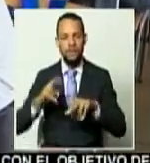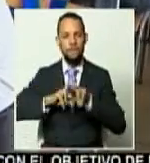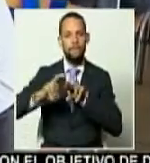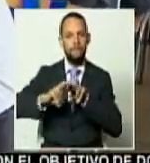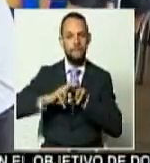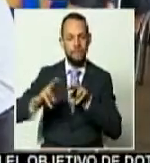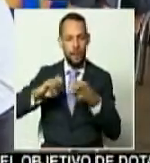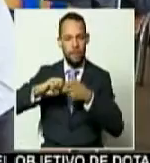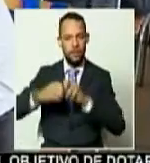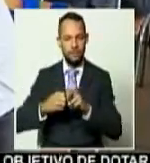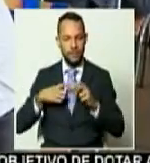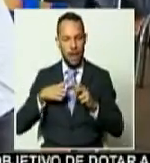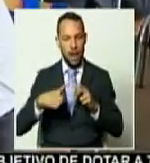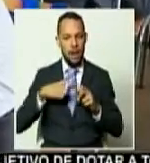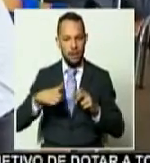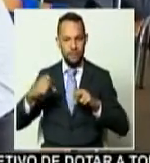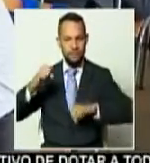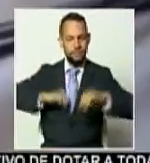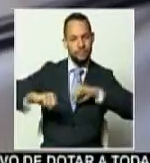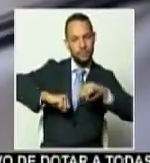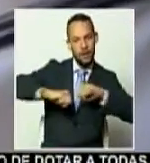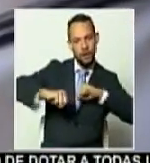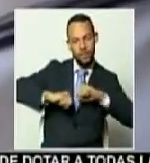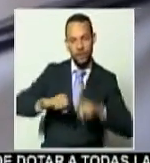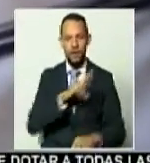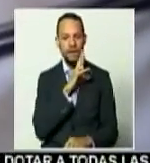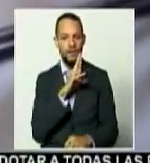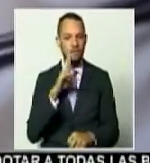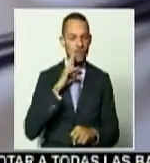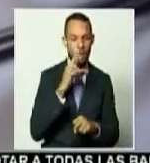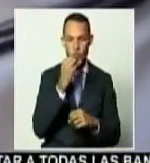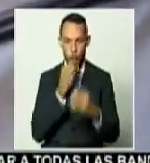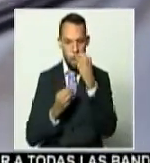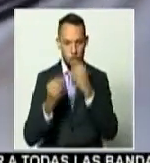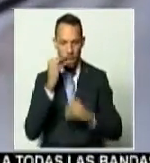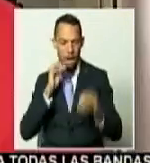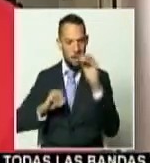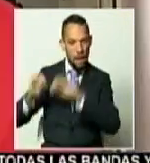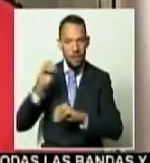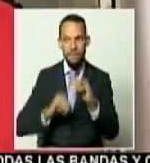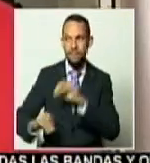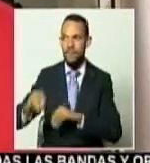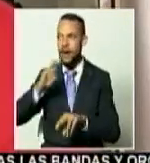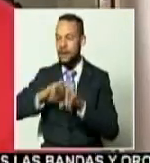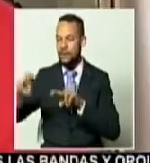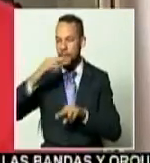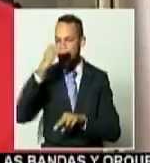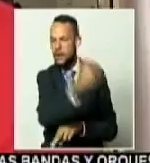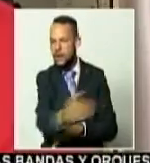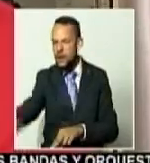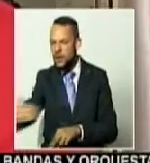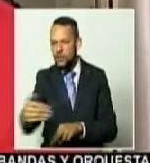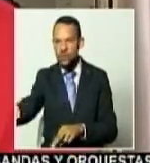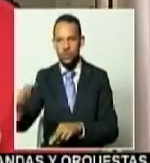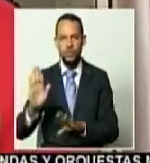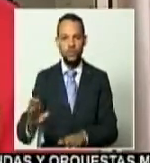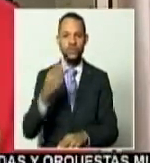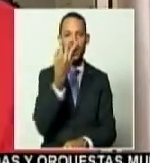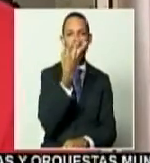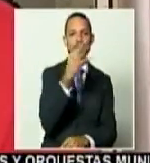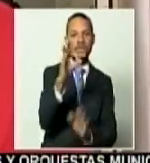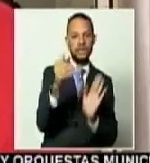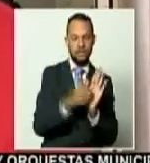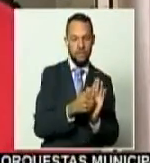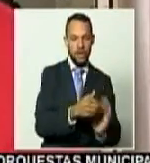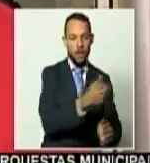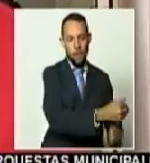como pionero en la implementación de los planes de alimentación escolar en el país. Atendemos a 13.000 jóvenes entre la